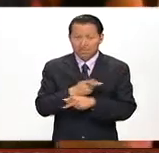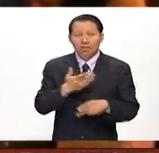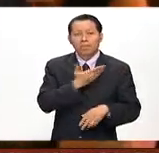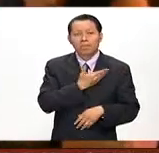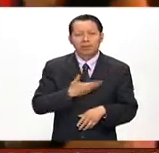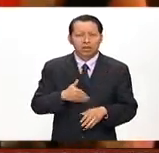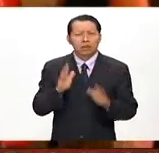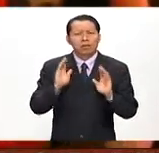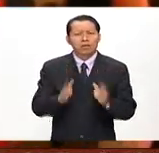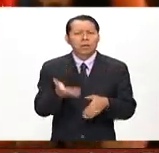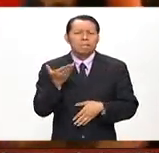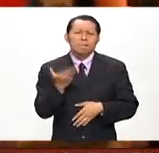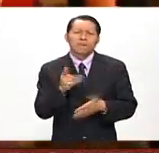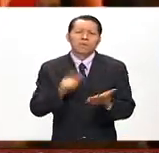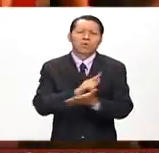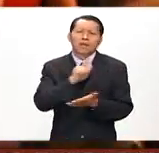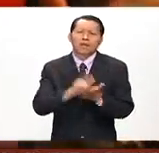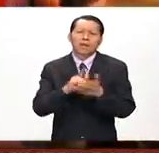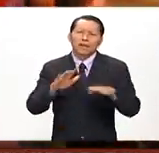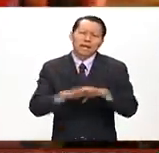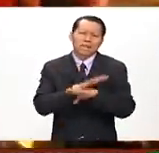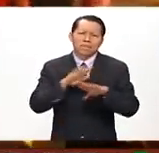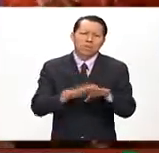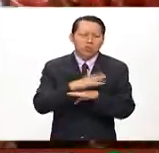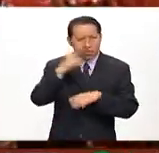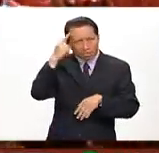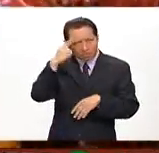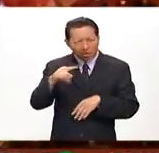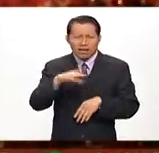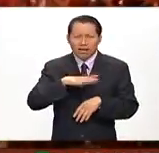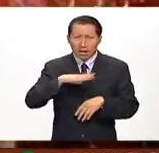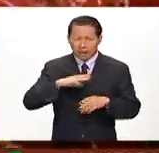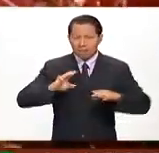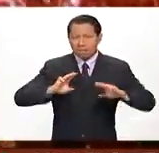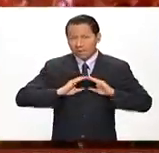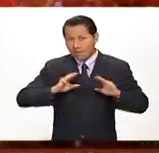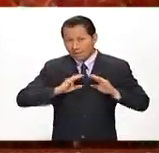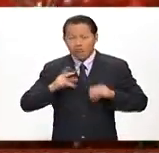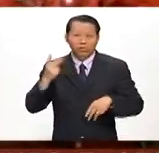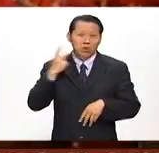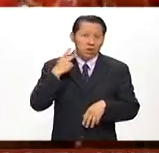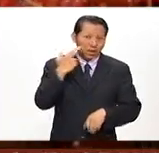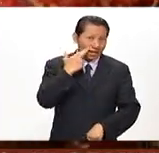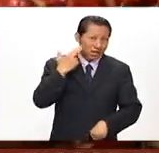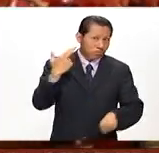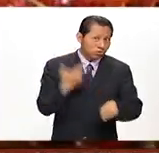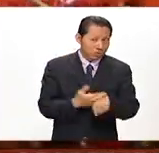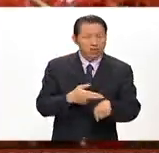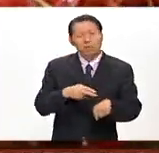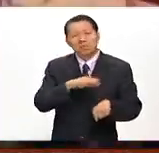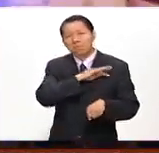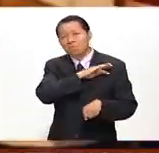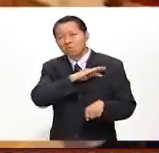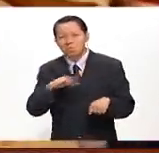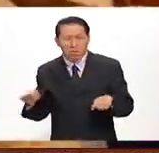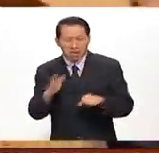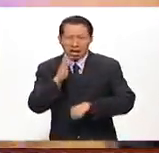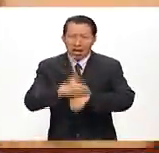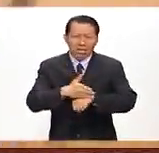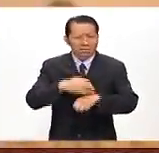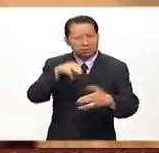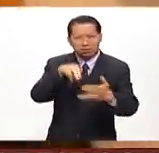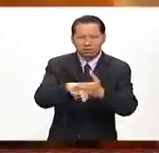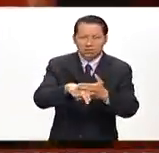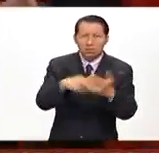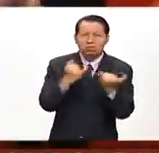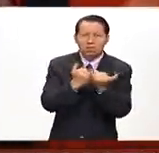presidente ya pidió reformar la ley para pedir la pena de muerte a los militares y políticos responsables del golpe de Estado fallido, ante lo que la